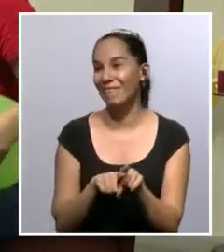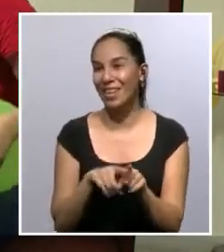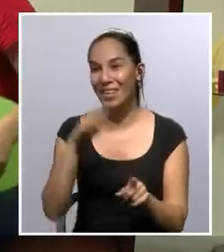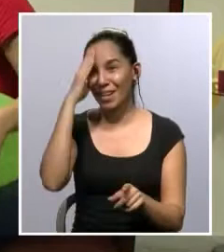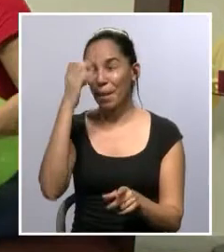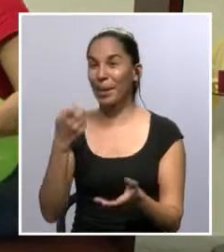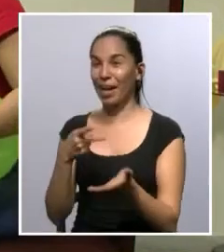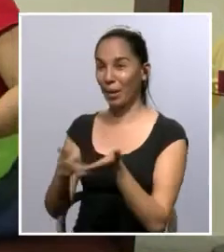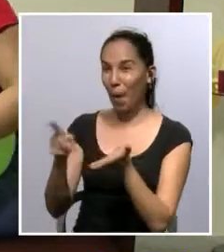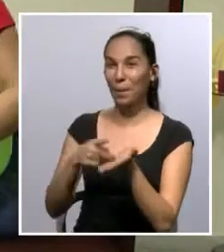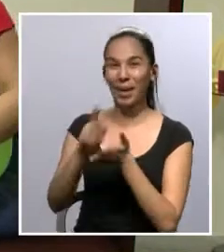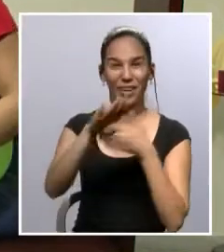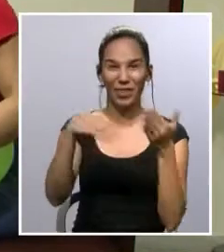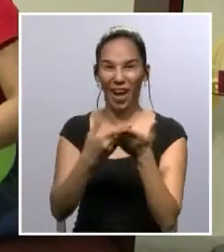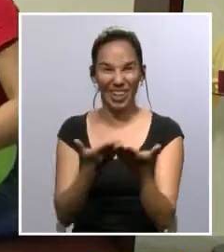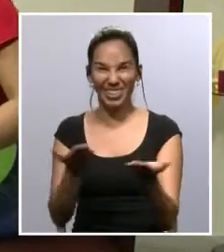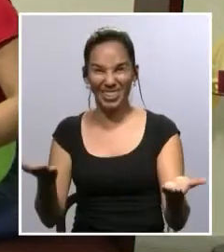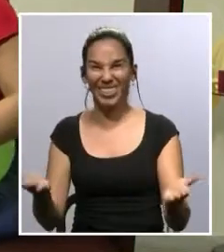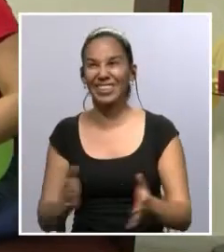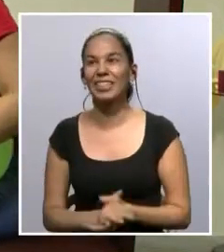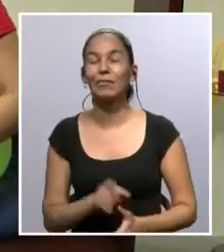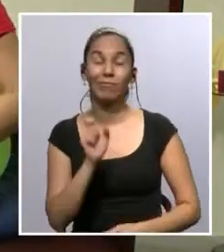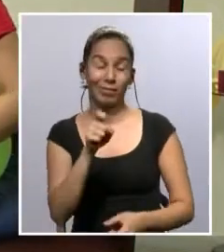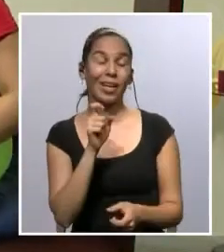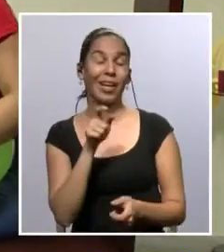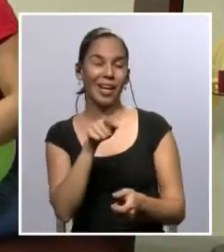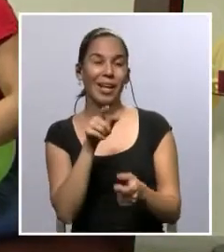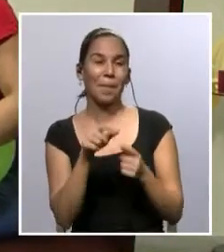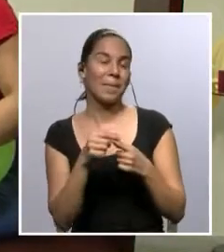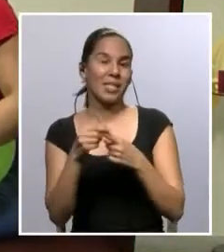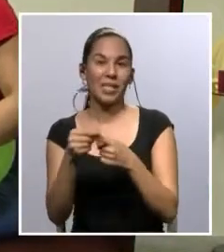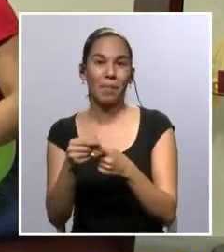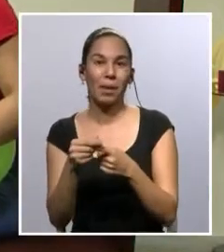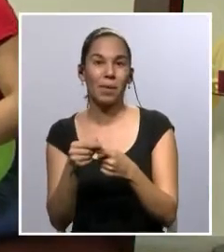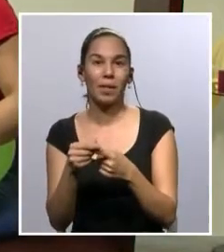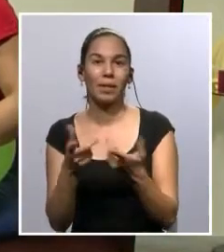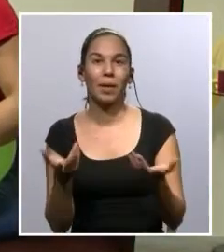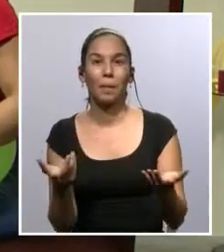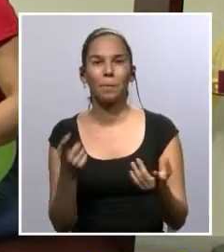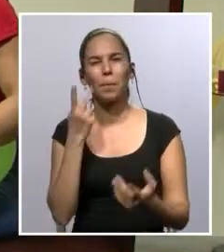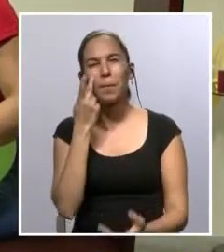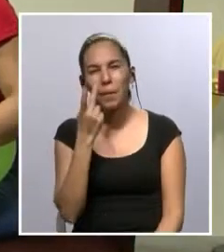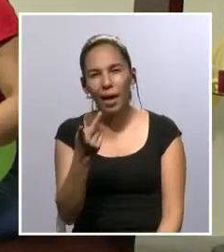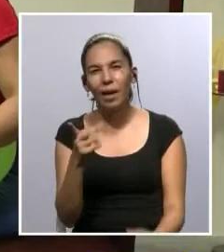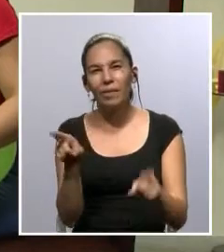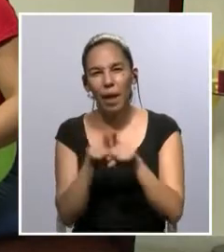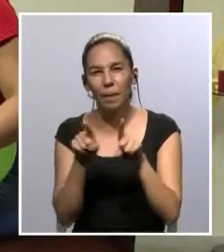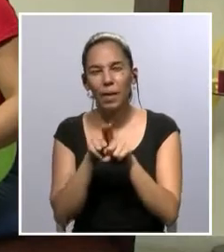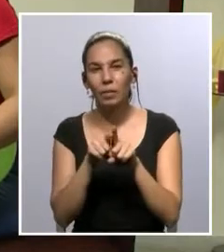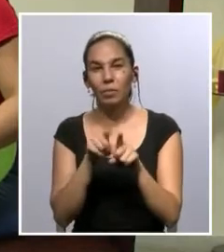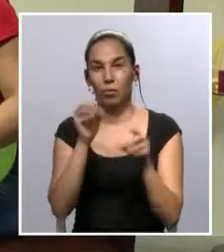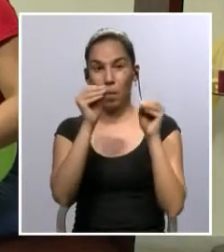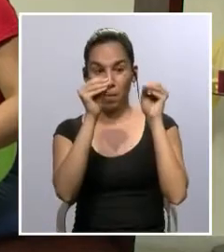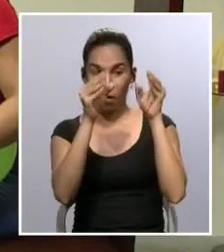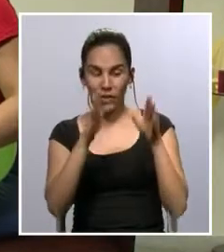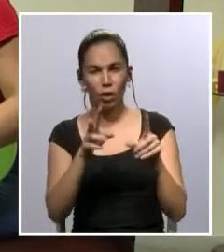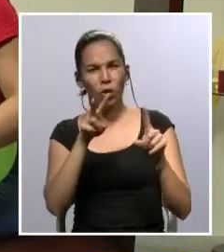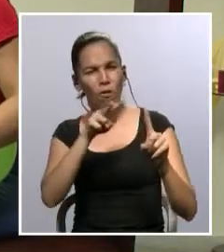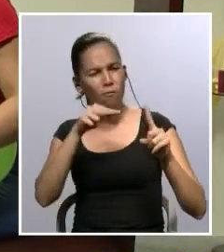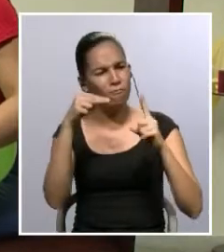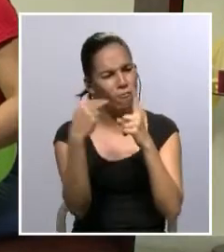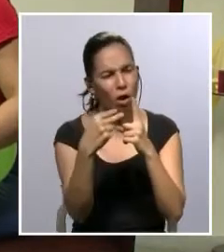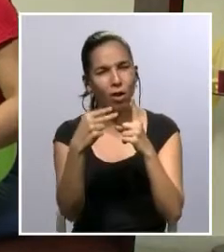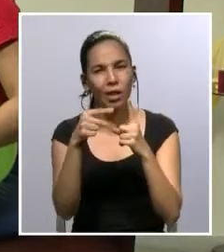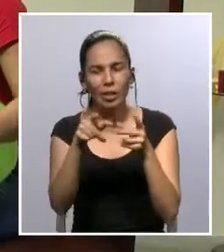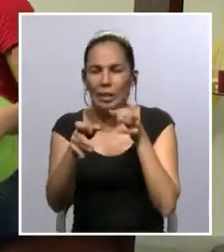comprar. Plata. Eso principalmente. Pero además, ver cómo el profesor Rachid enfoca sus clases